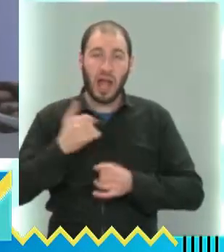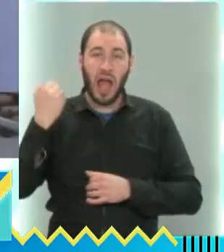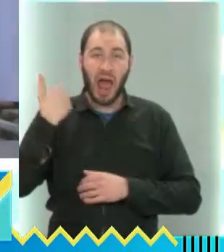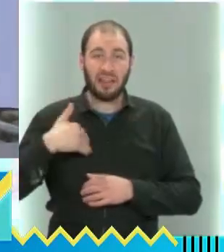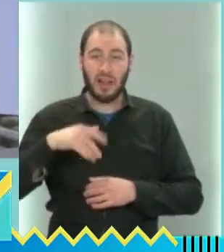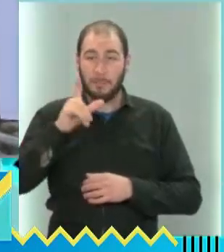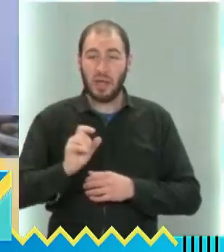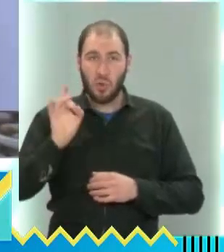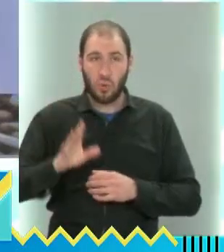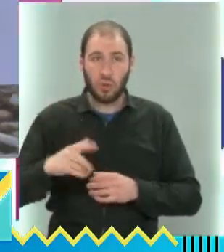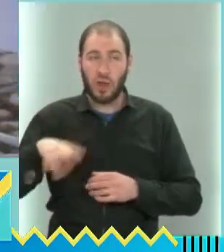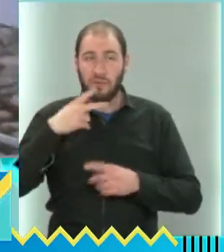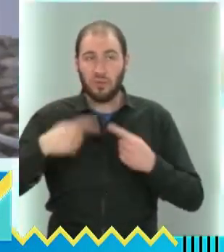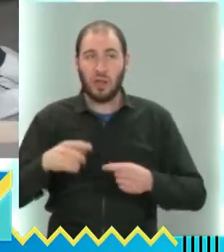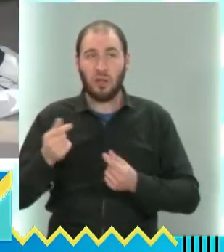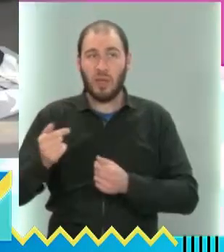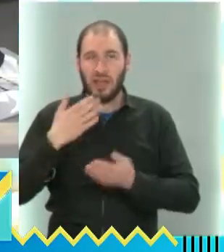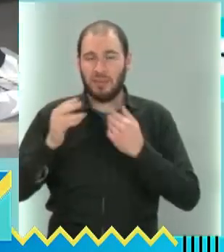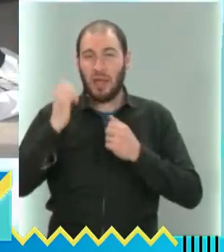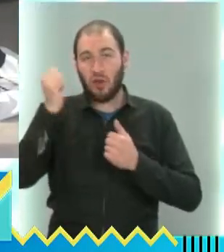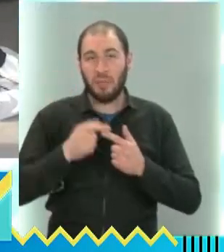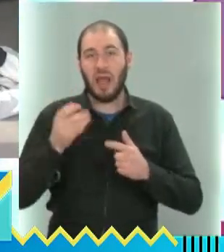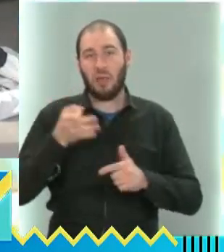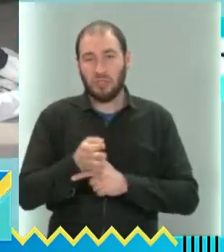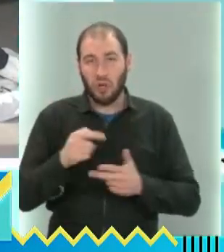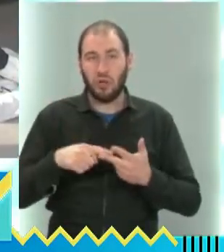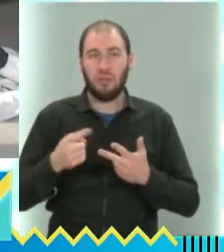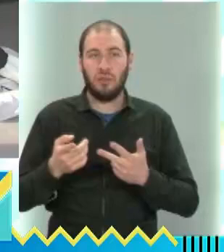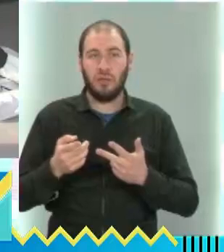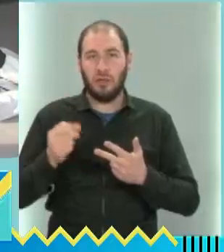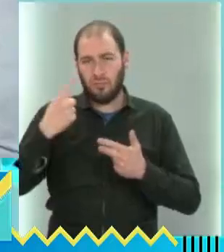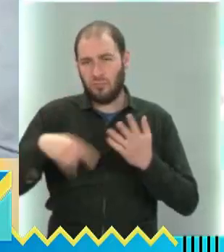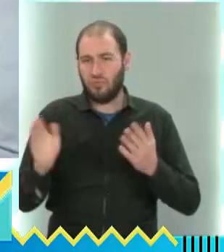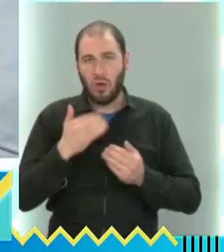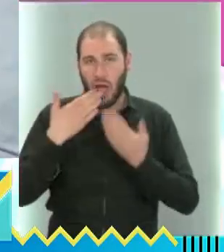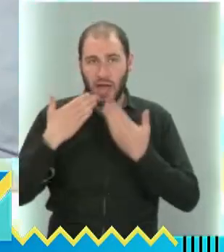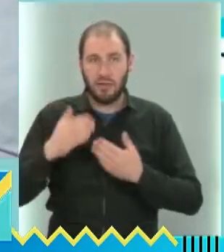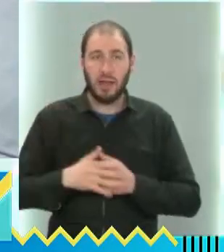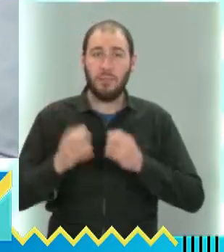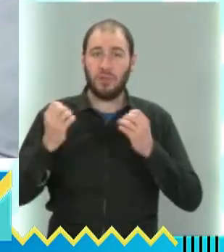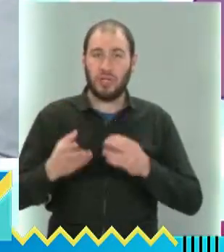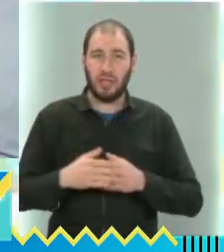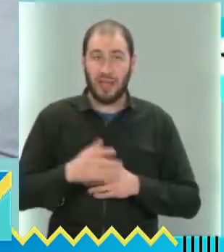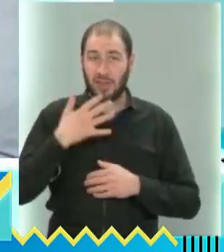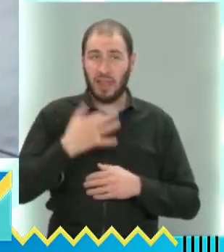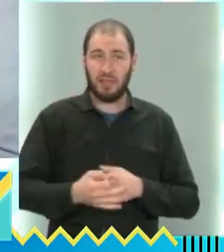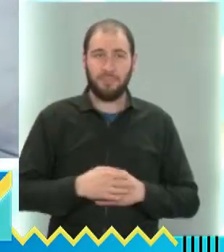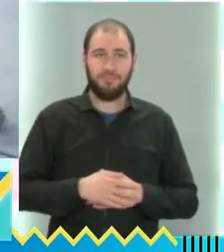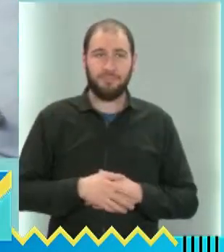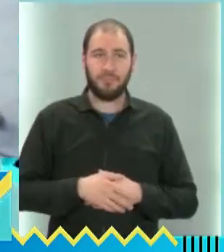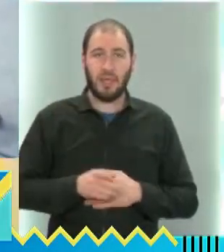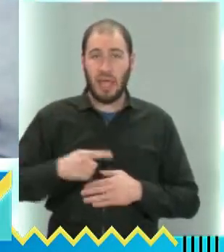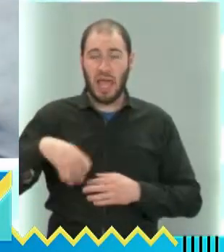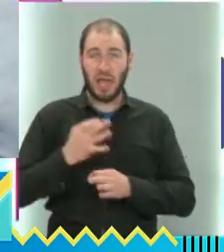es el único país que vos vas a la verdulería y el verdulero te habla de economía, de educación, te habla de todo. Porque es verdad, o sea,